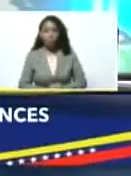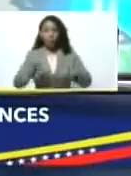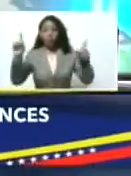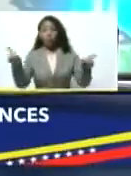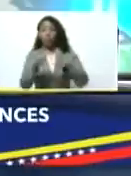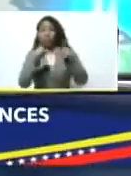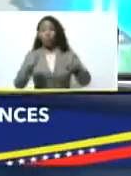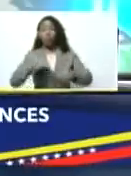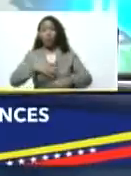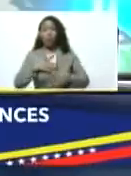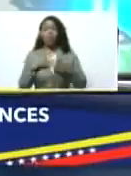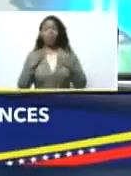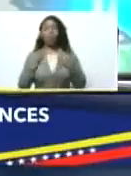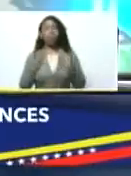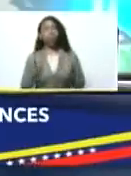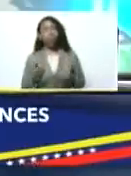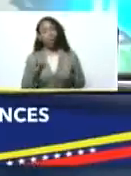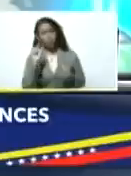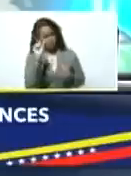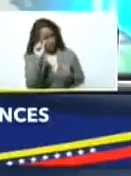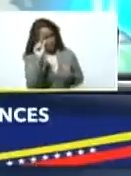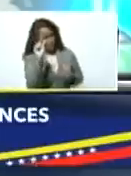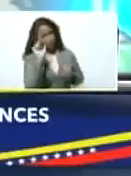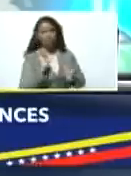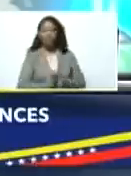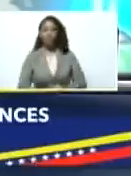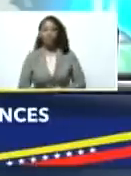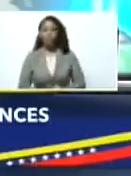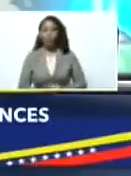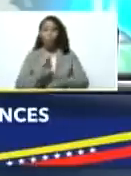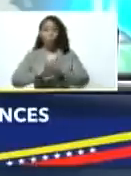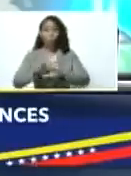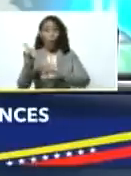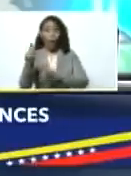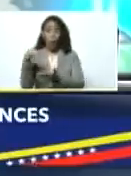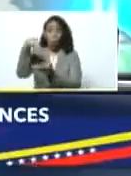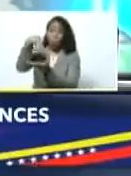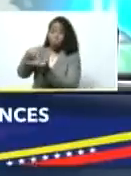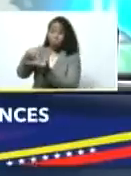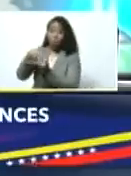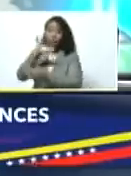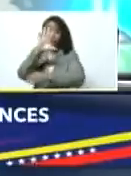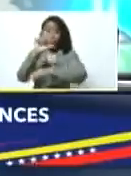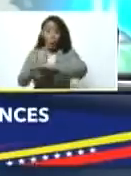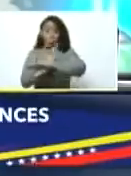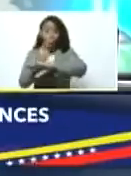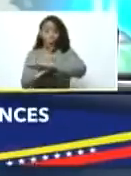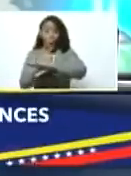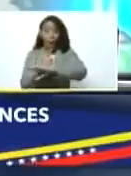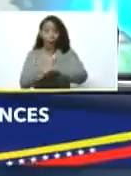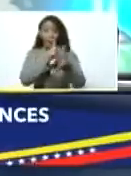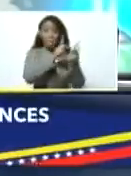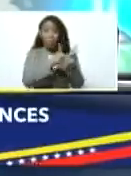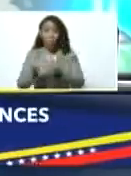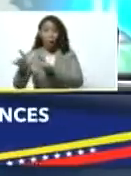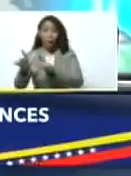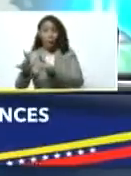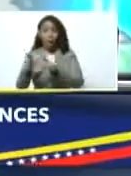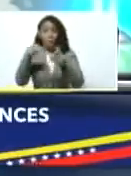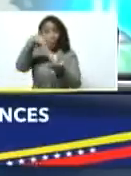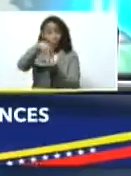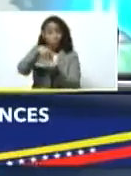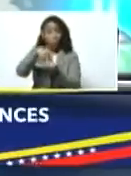puede descansar un ratico, ¿verdad? Porque parados ahí, 5 horas que dura el programa,